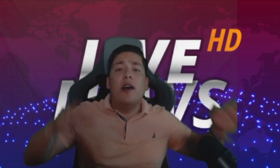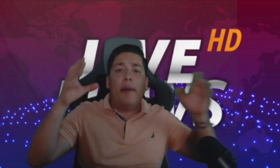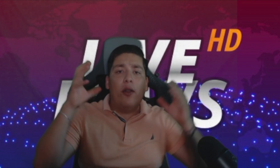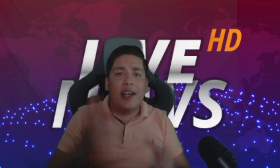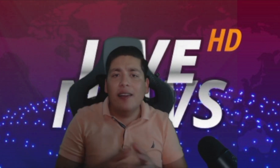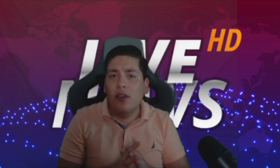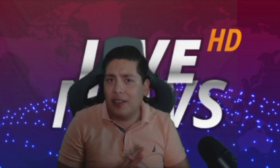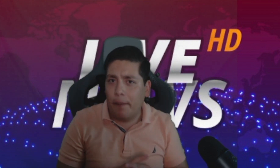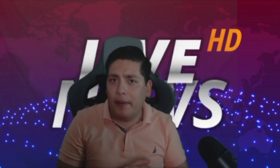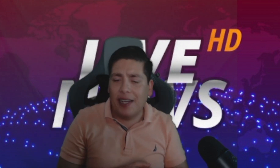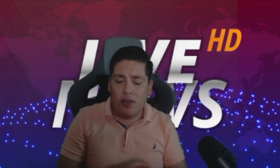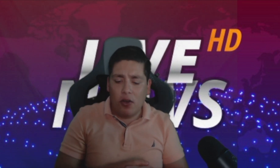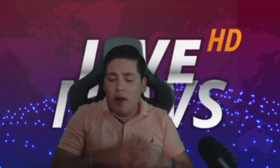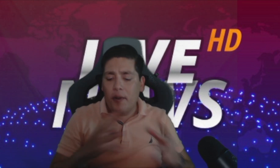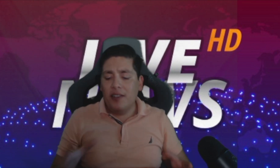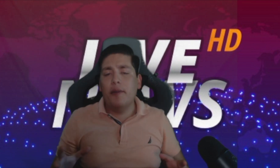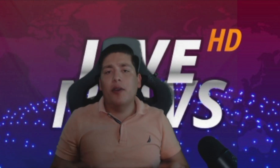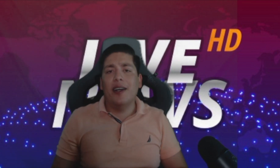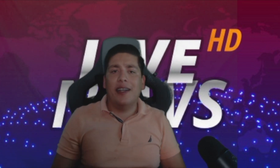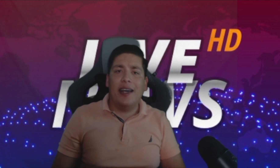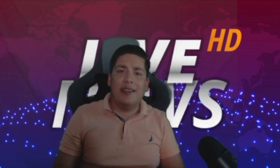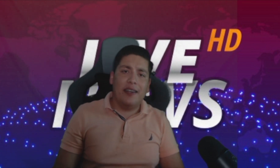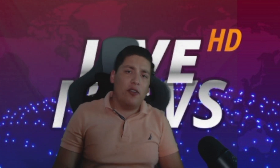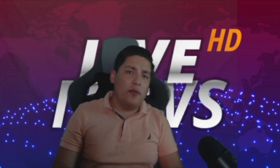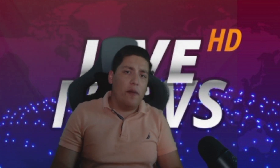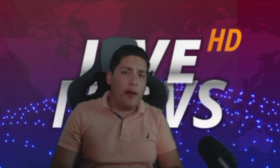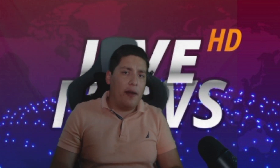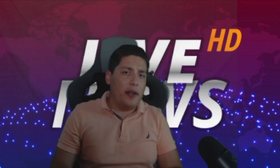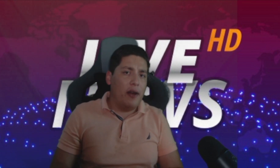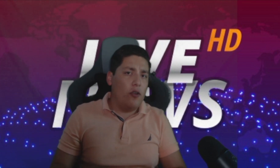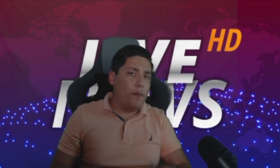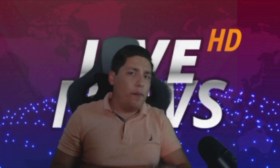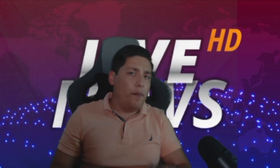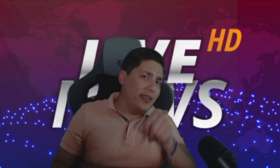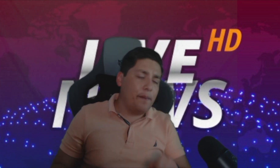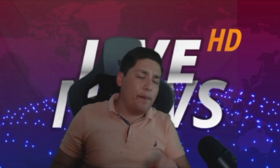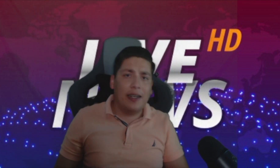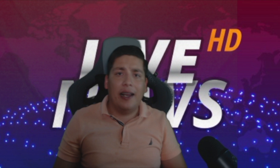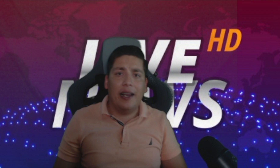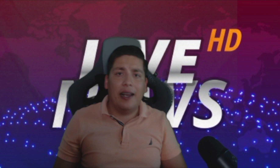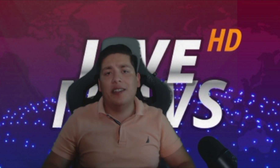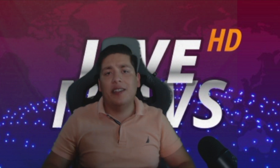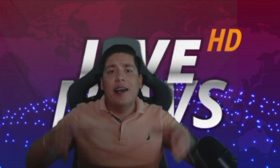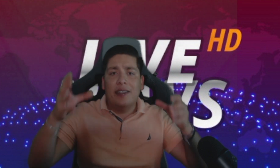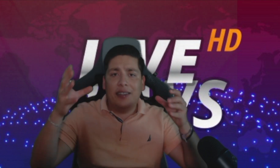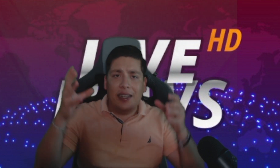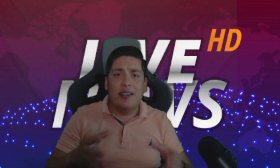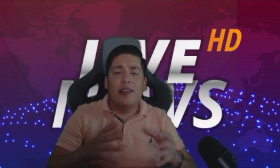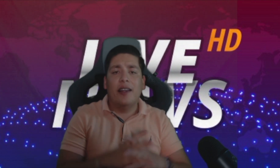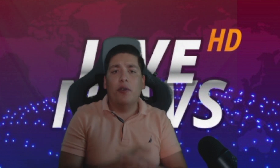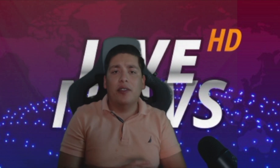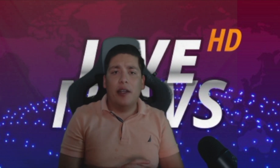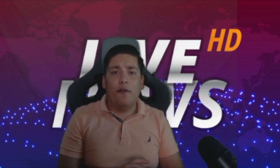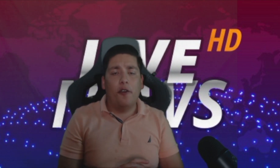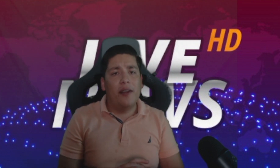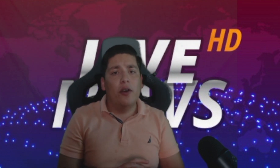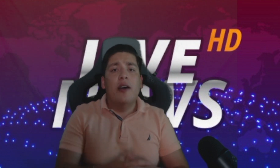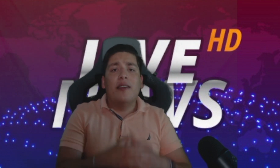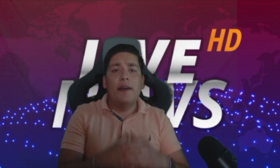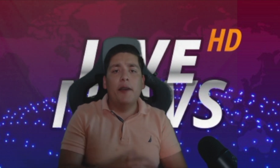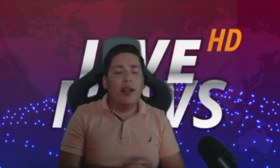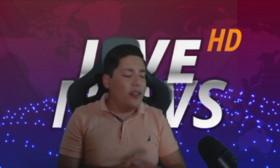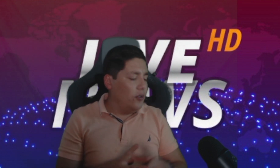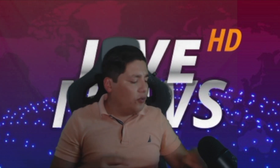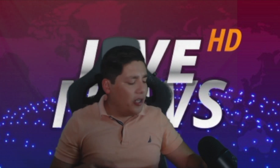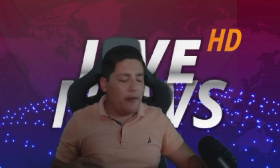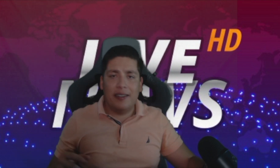mezquinos. Pero ¿qué es lo que está pasando? Pues te invito a que te quedes aquí conmigo para averiguarlo. Pero antes de pasar a la noticia, si a ti te gusta estar informado,